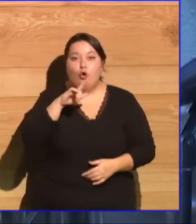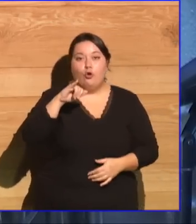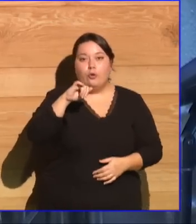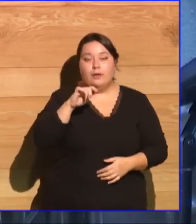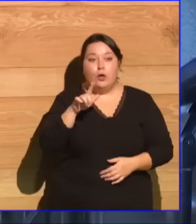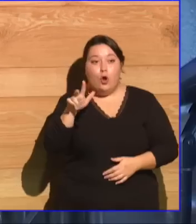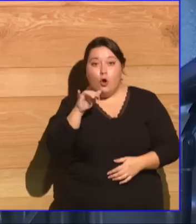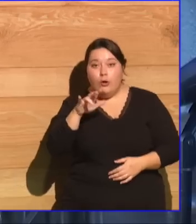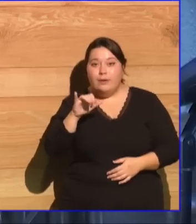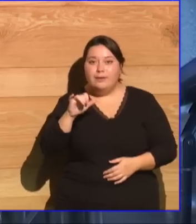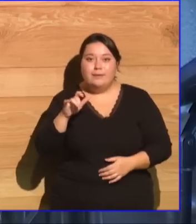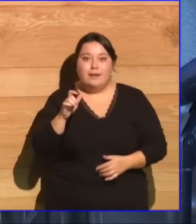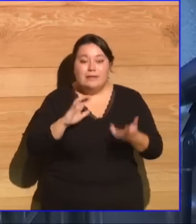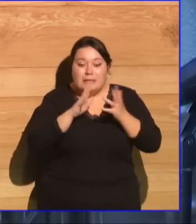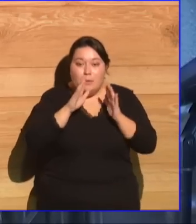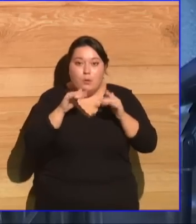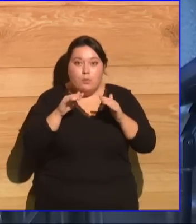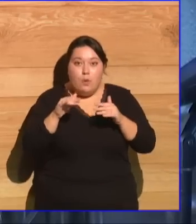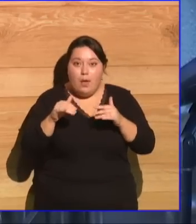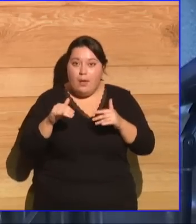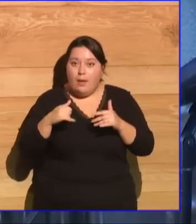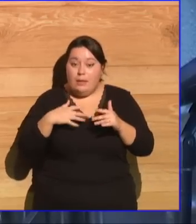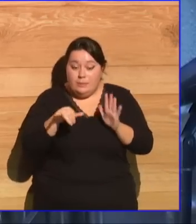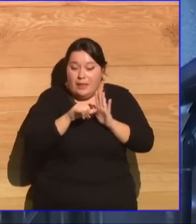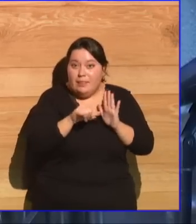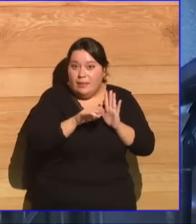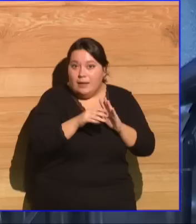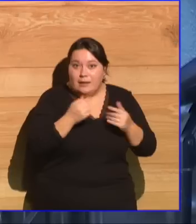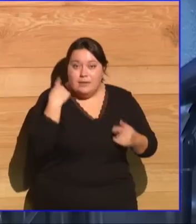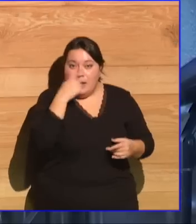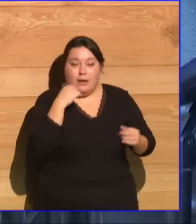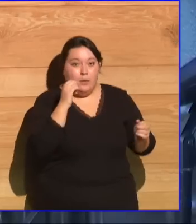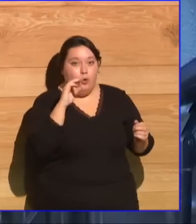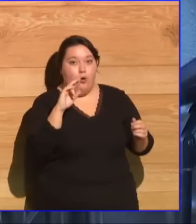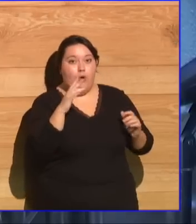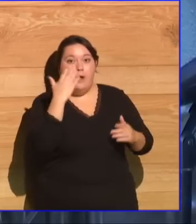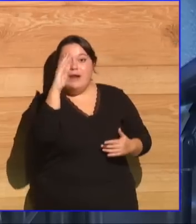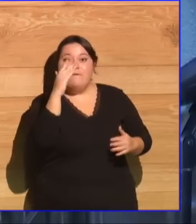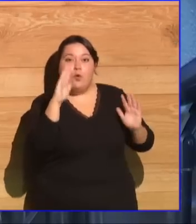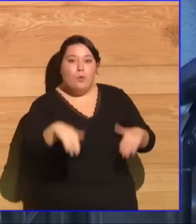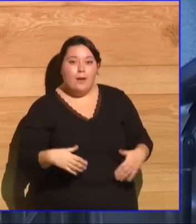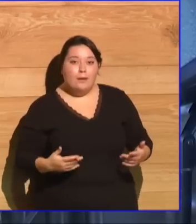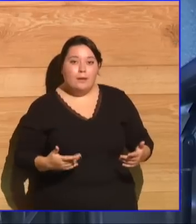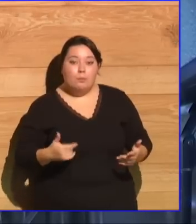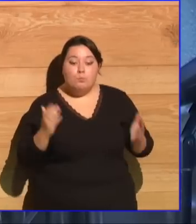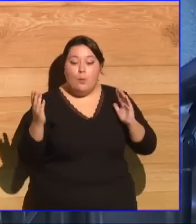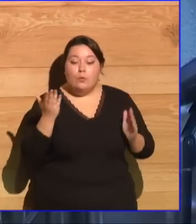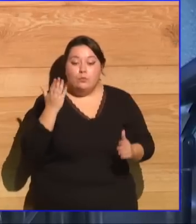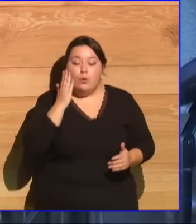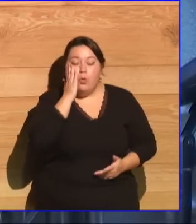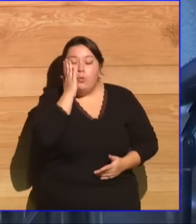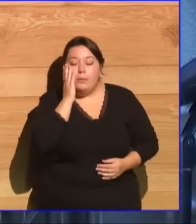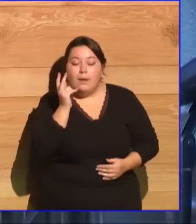no tiene el reflejo de las llamas, a pesar de que está a su lado en la cara, mientras que él sí que lo tiene. Y cuando duermen y se